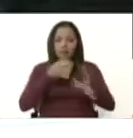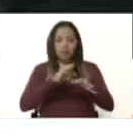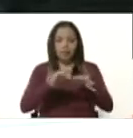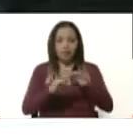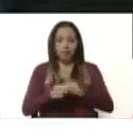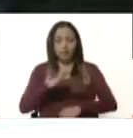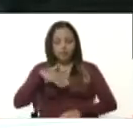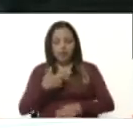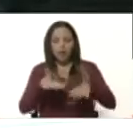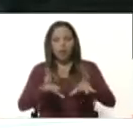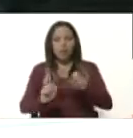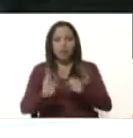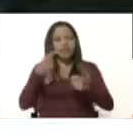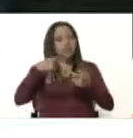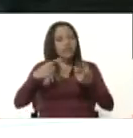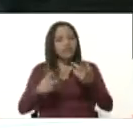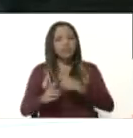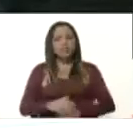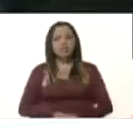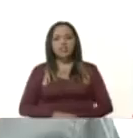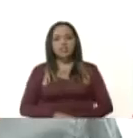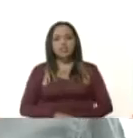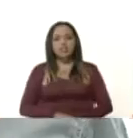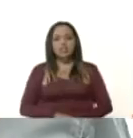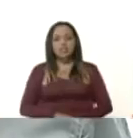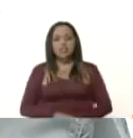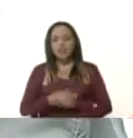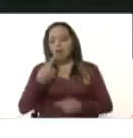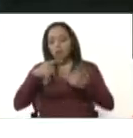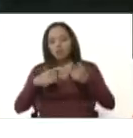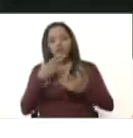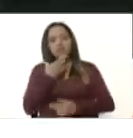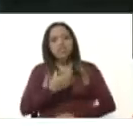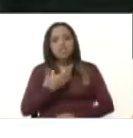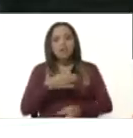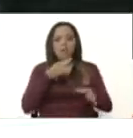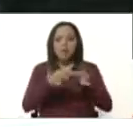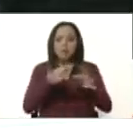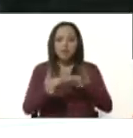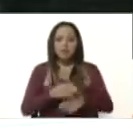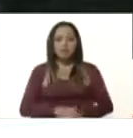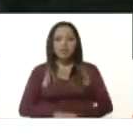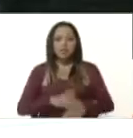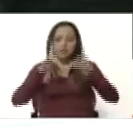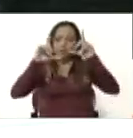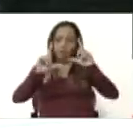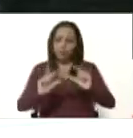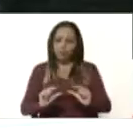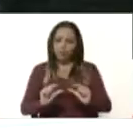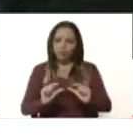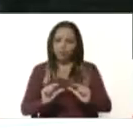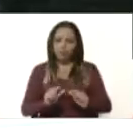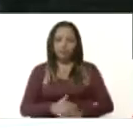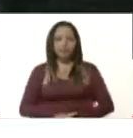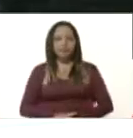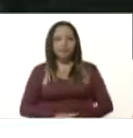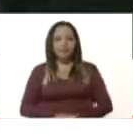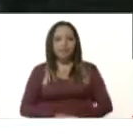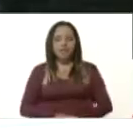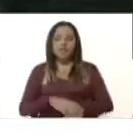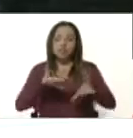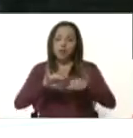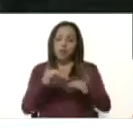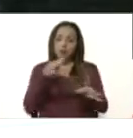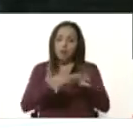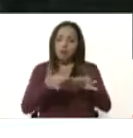usted compre sus electrodomésticos y sus bienes de diciembre en Petro a precio de ganga. Si lo compra en Petro,